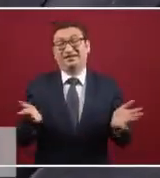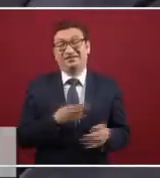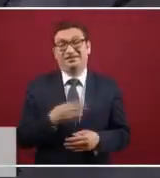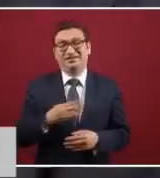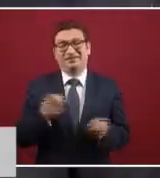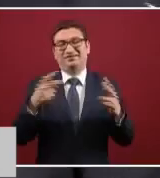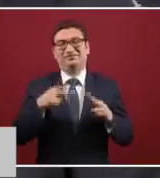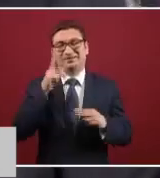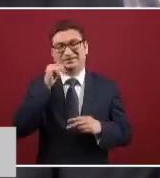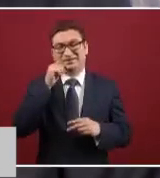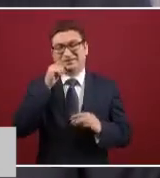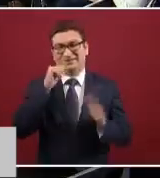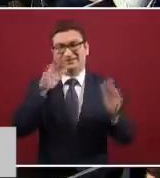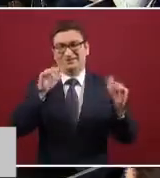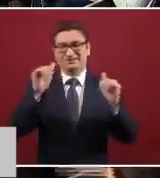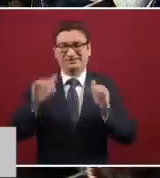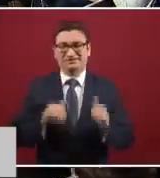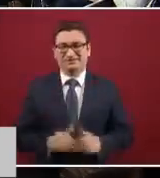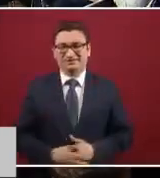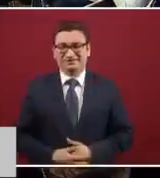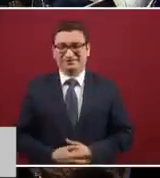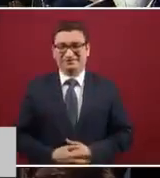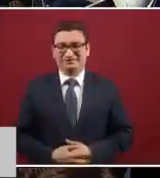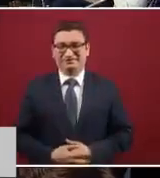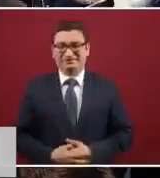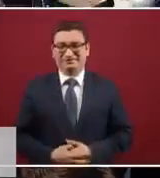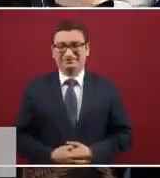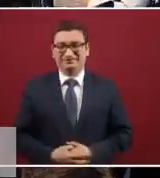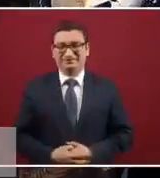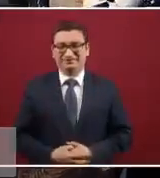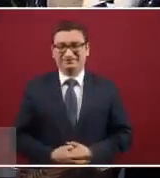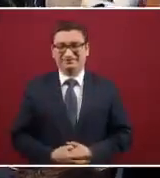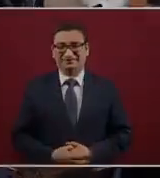vemos mañana. Adiós, adiós.